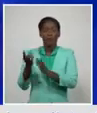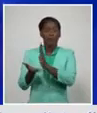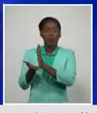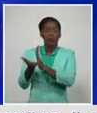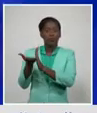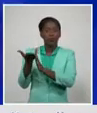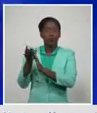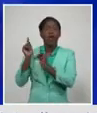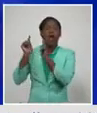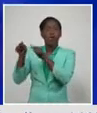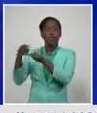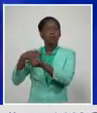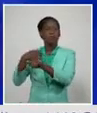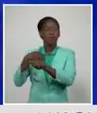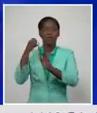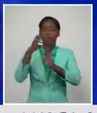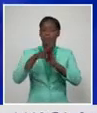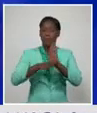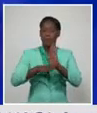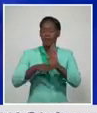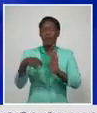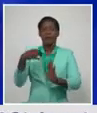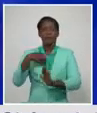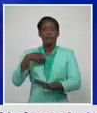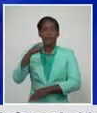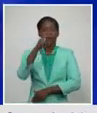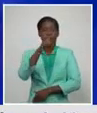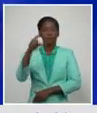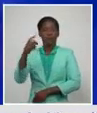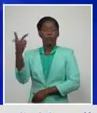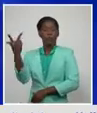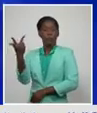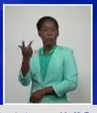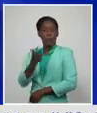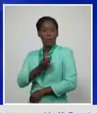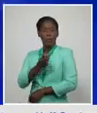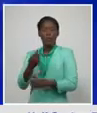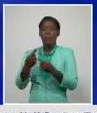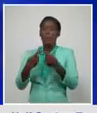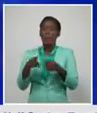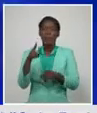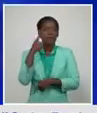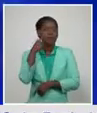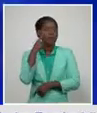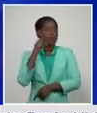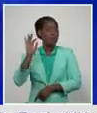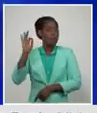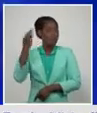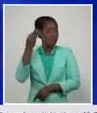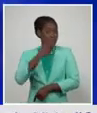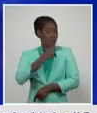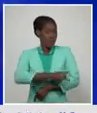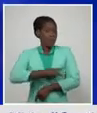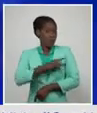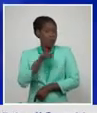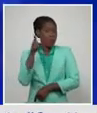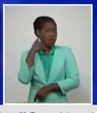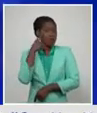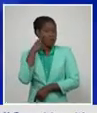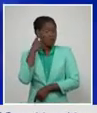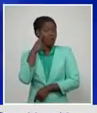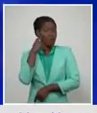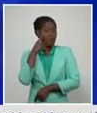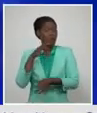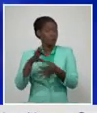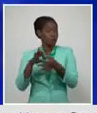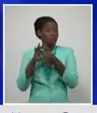a pesar de las vacunas. Hemos visto que van restringiendo, la misma Francia. Medidas de confinamiento. La misma Francia que extendió hasta el